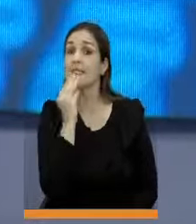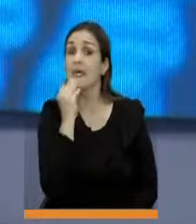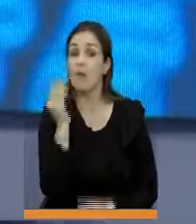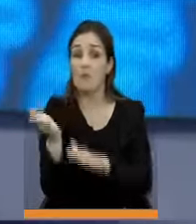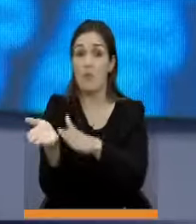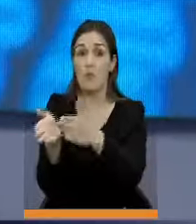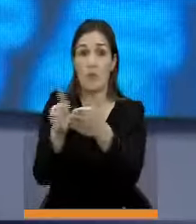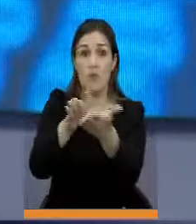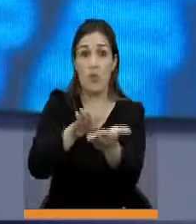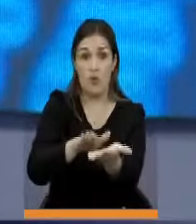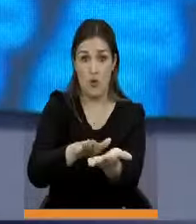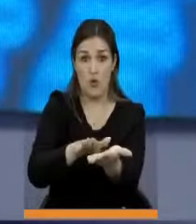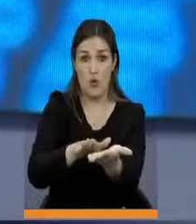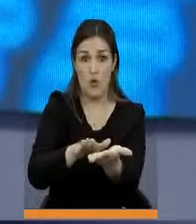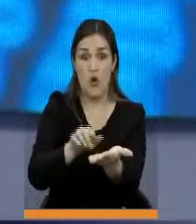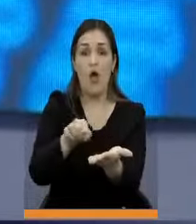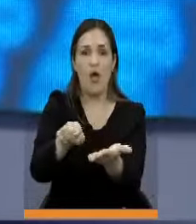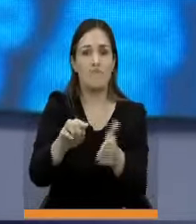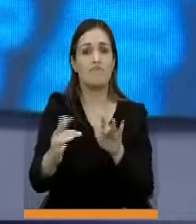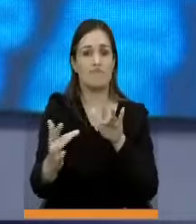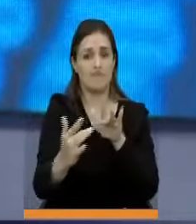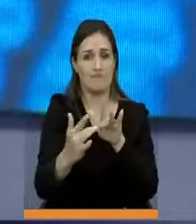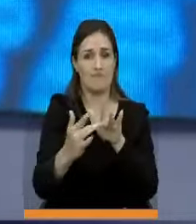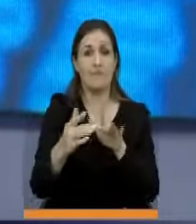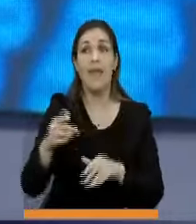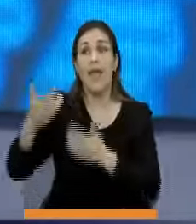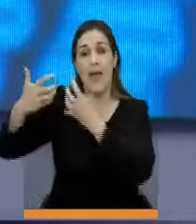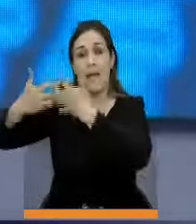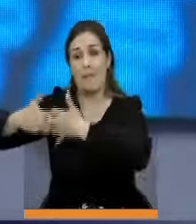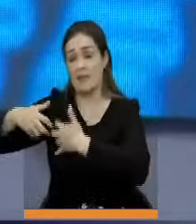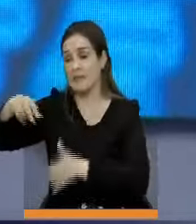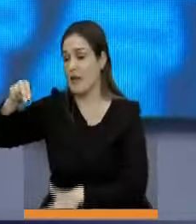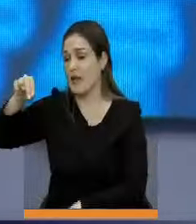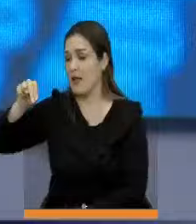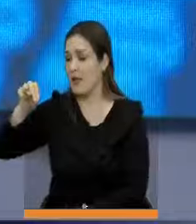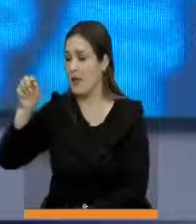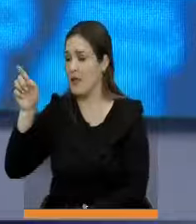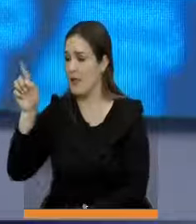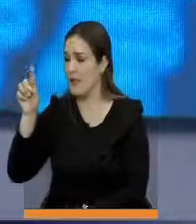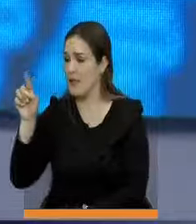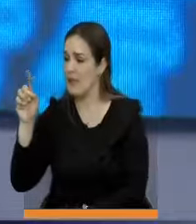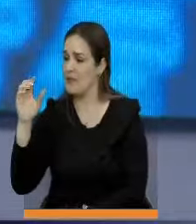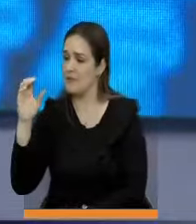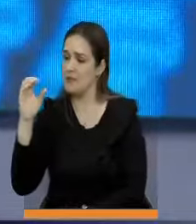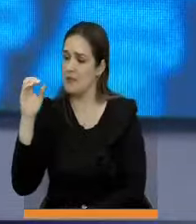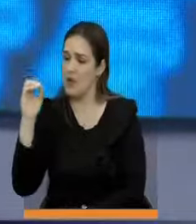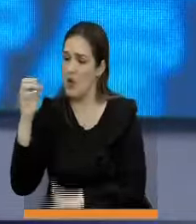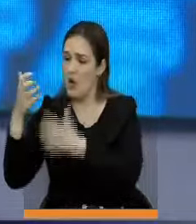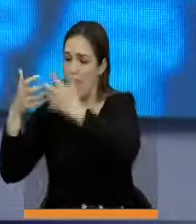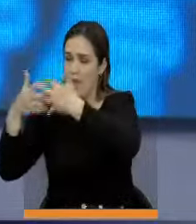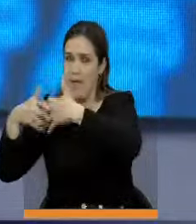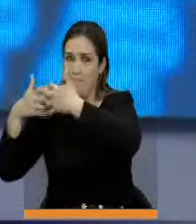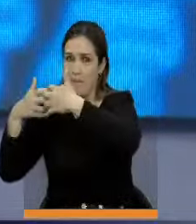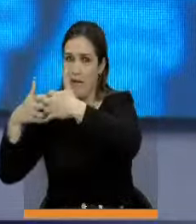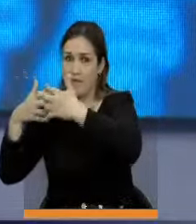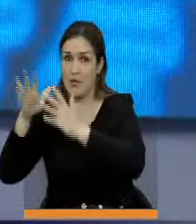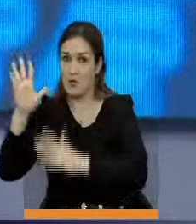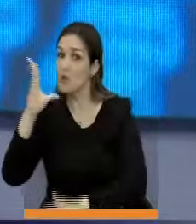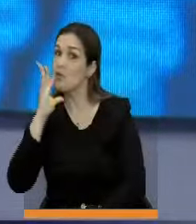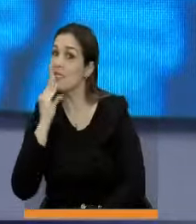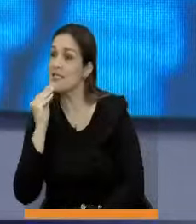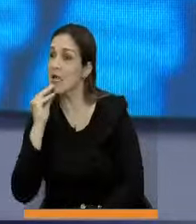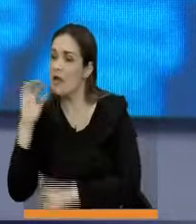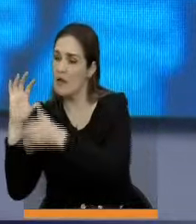de la inversión de la empresa israelí que se llama NSO en la empresa donde trabajaba, algunos hablan del 30%, o sea, ahí hay una